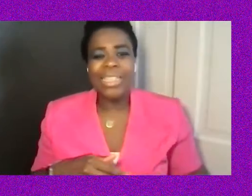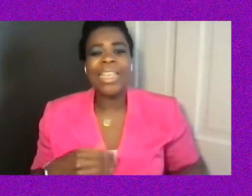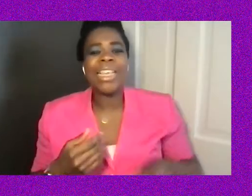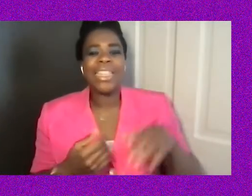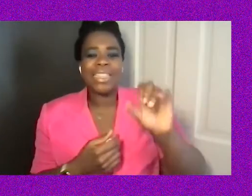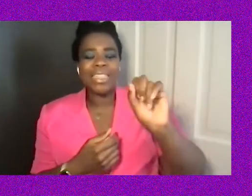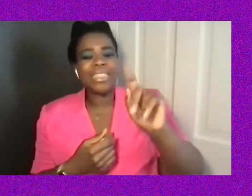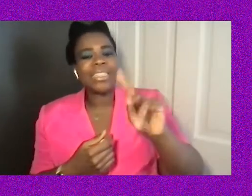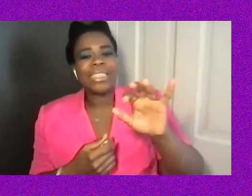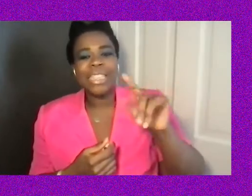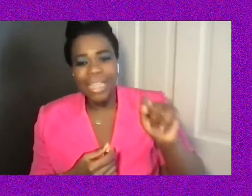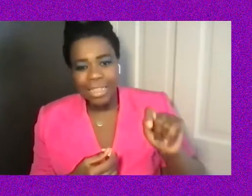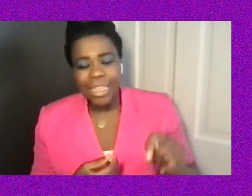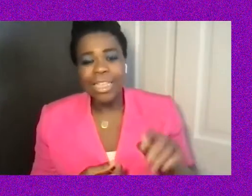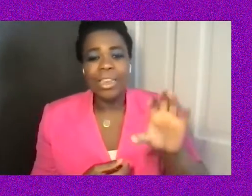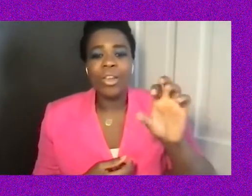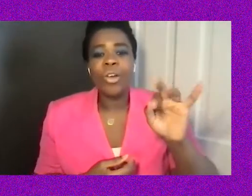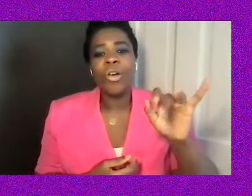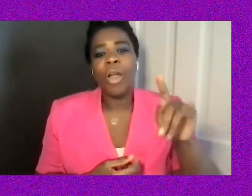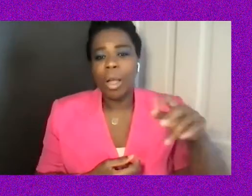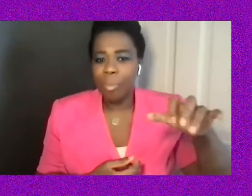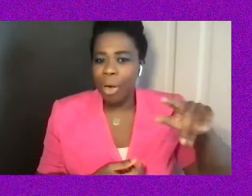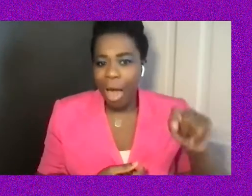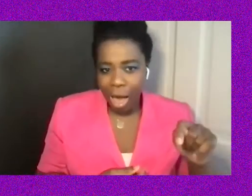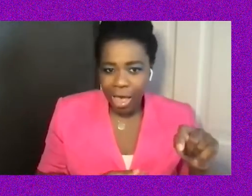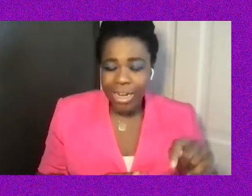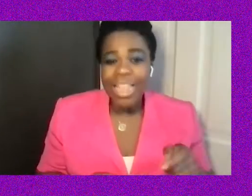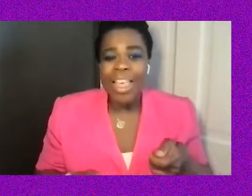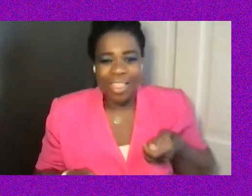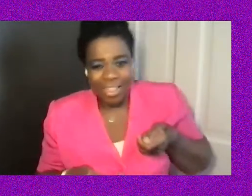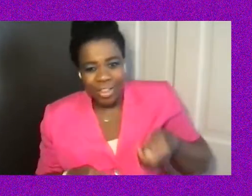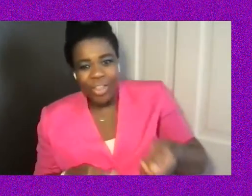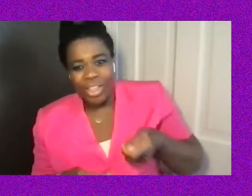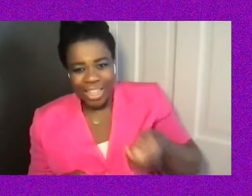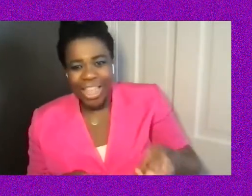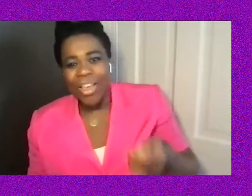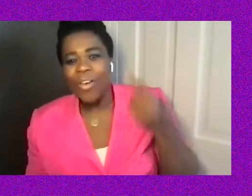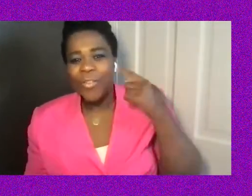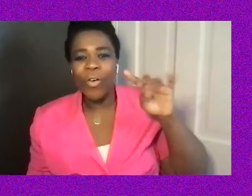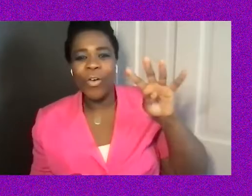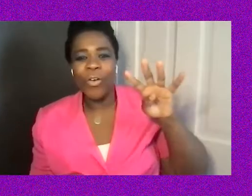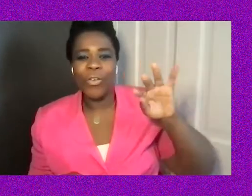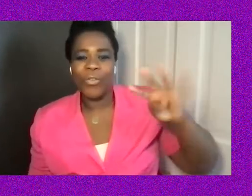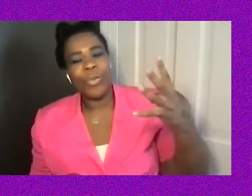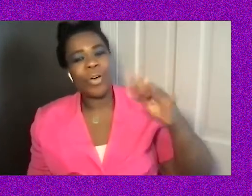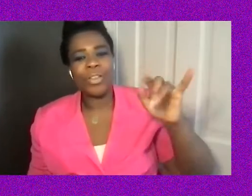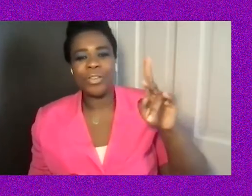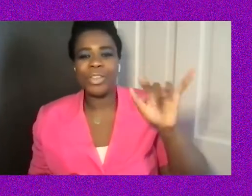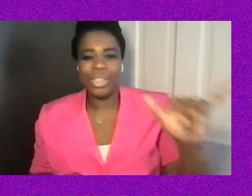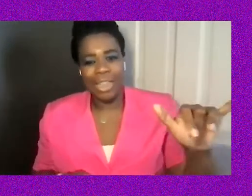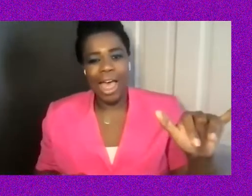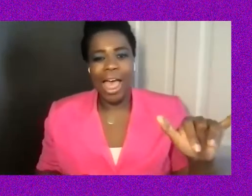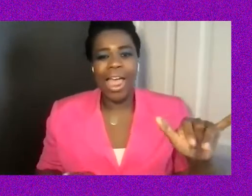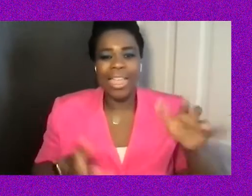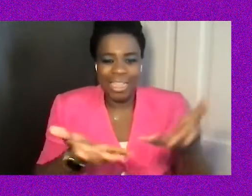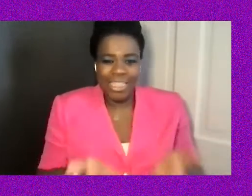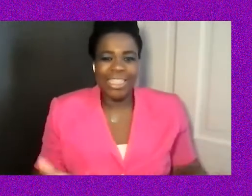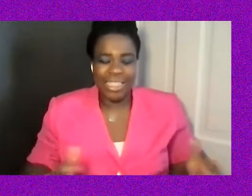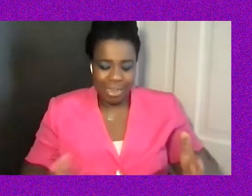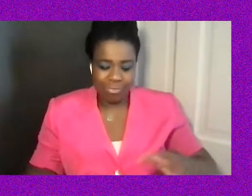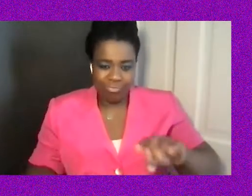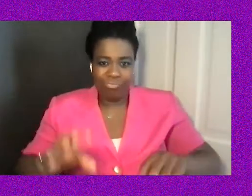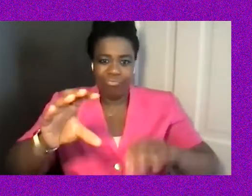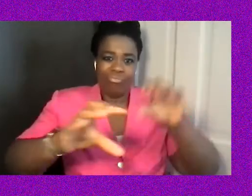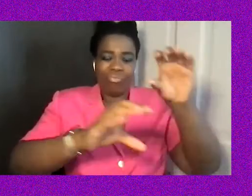una reunión familiar, un sartén lleno de